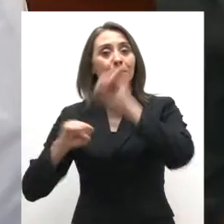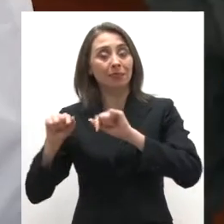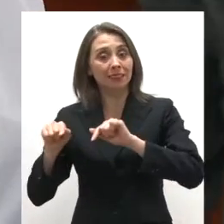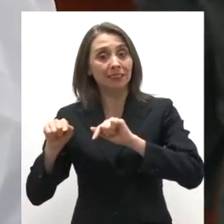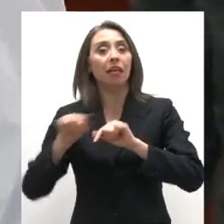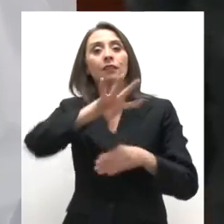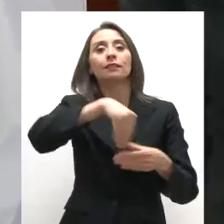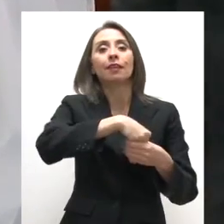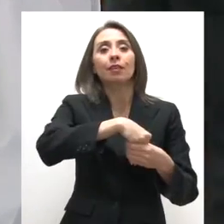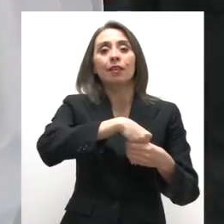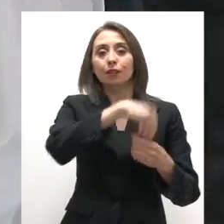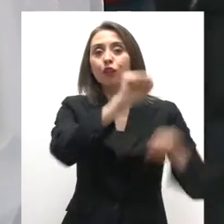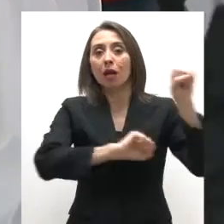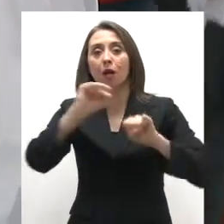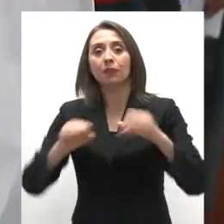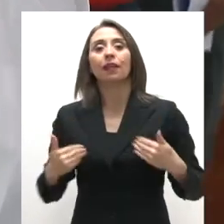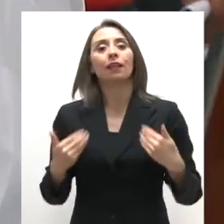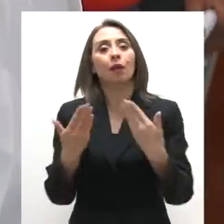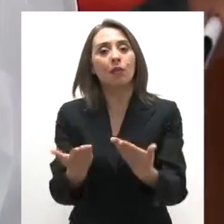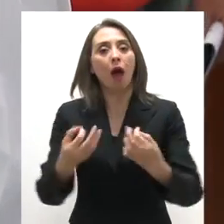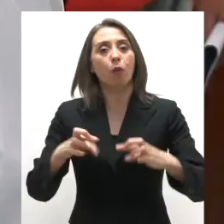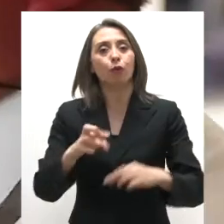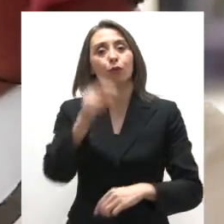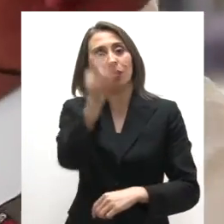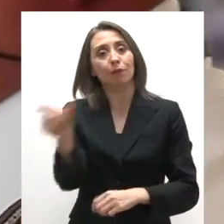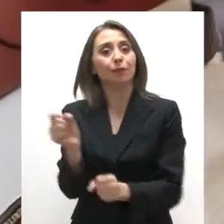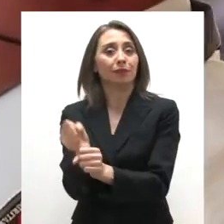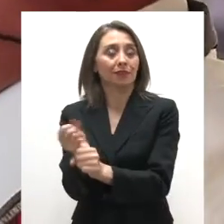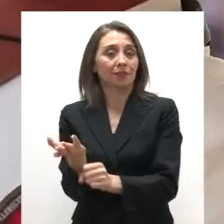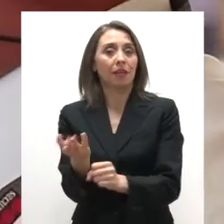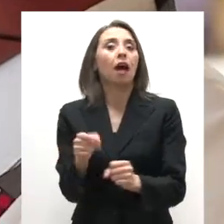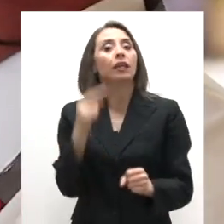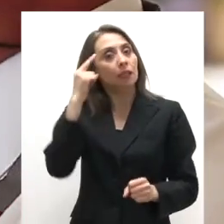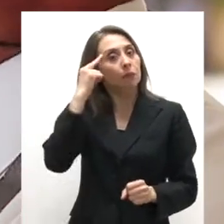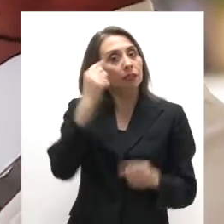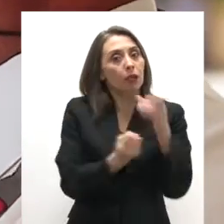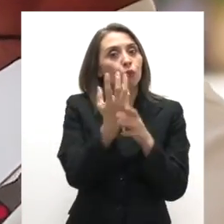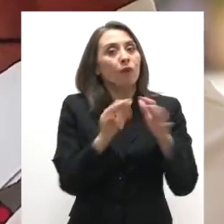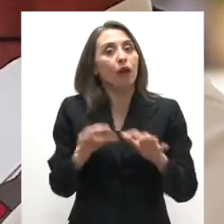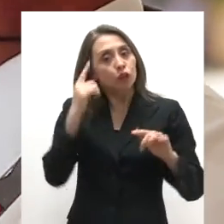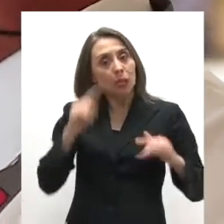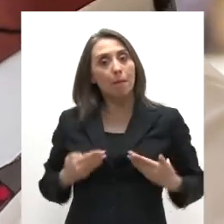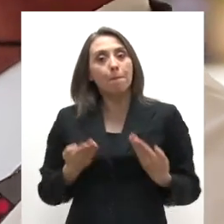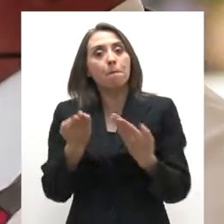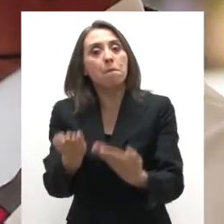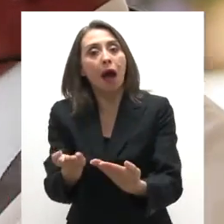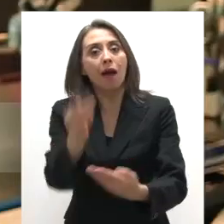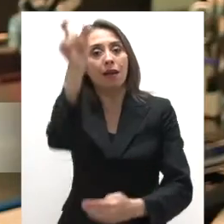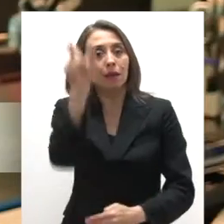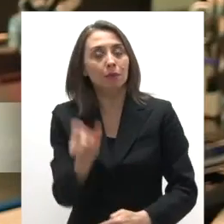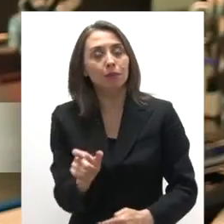aquellas empresas que quieren dar oportunidades a ese tipo de trabajadores. Aquí estamos hablando de la innovación en las personas, en hacer las cosas con una mirada